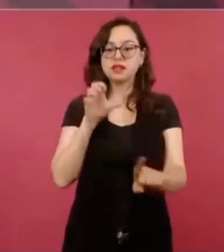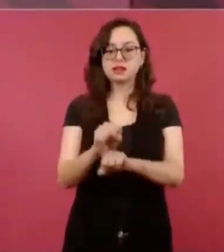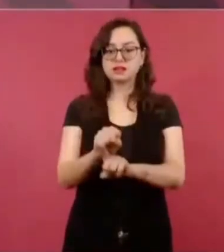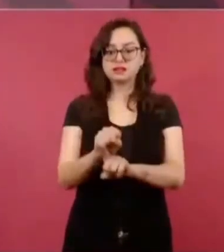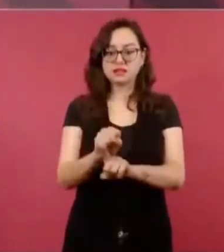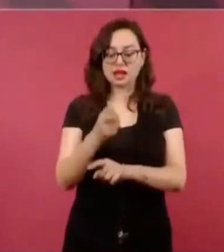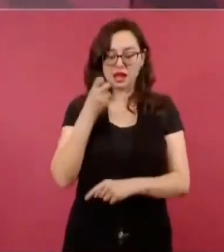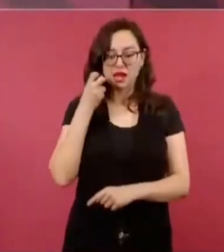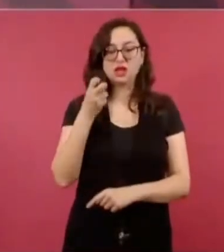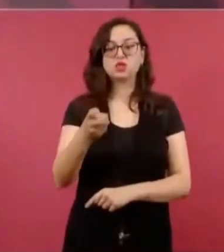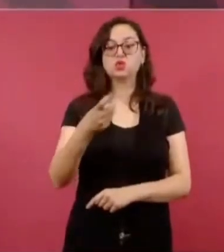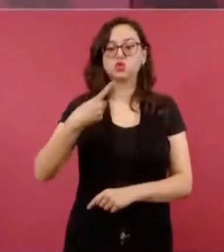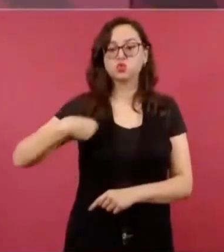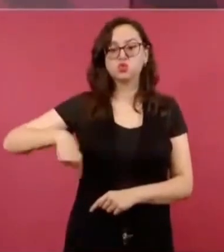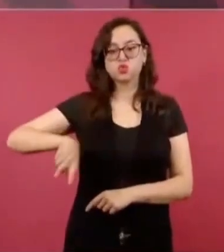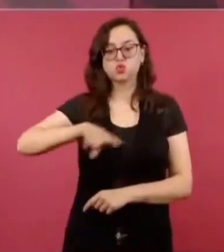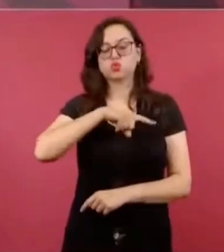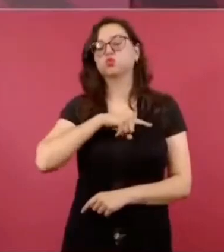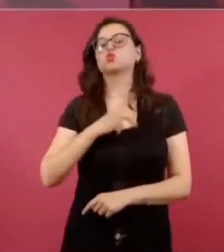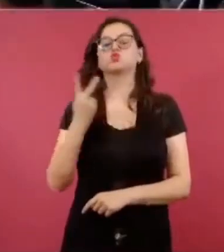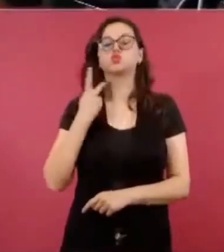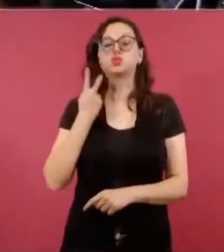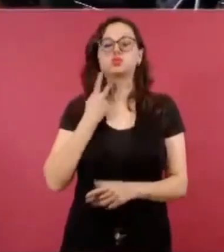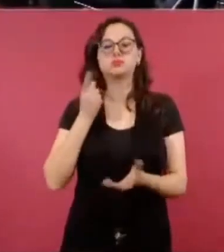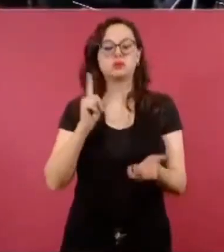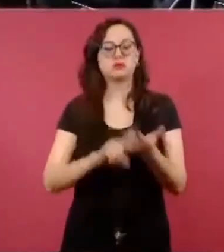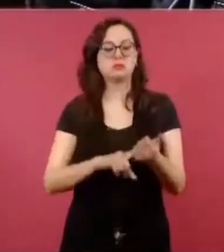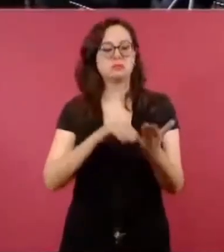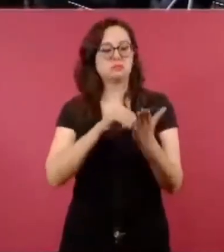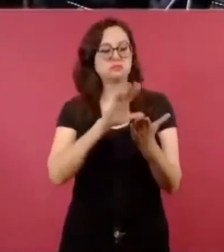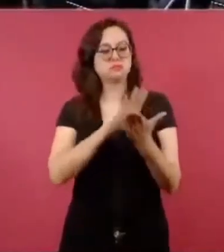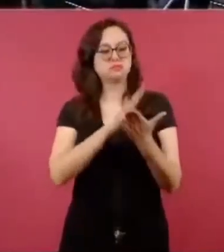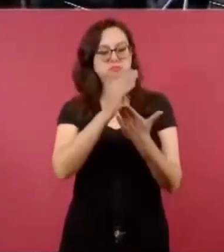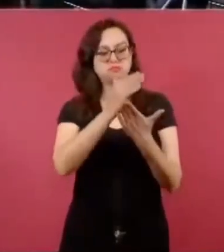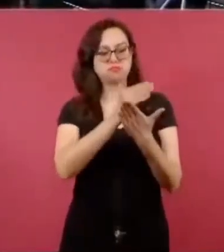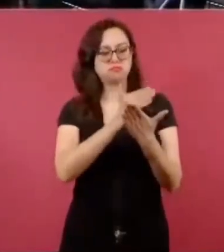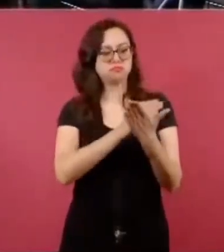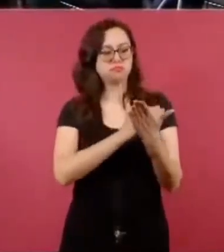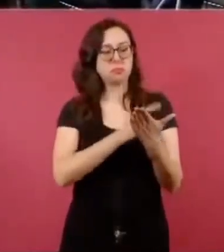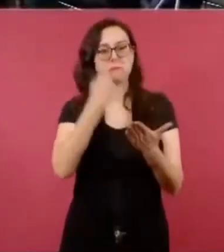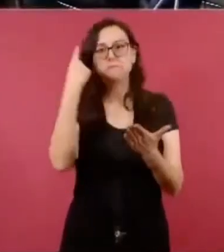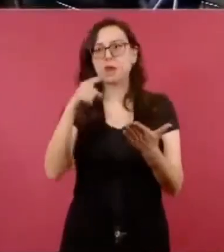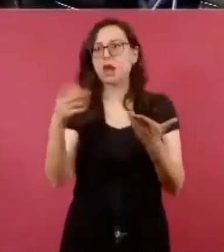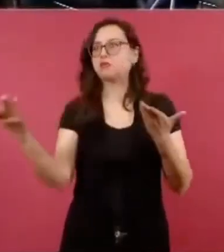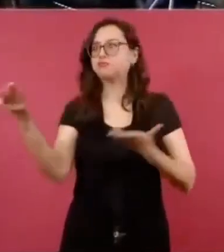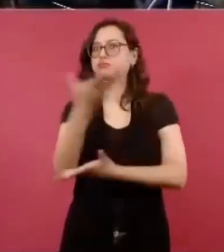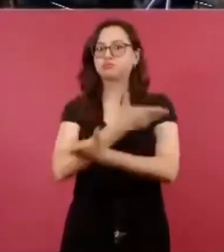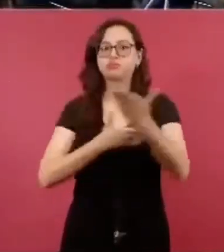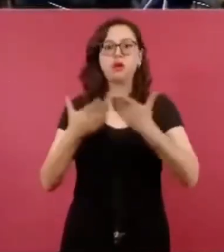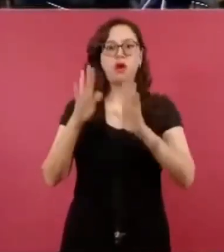Es parte de nuestra política exterior,